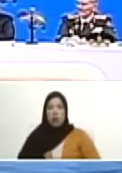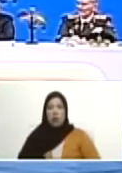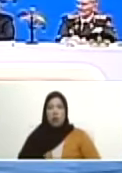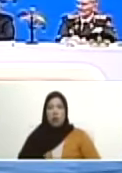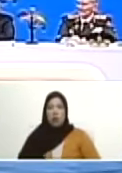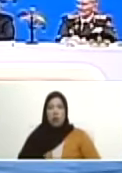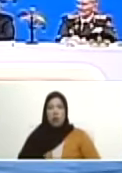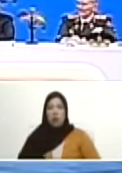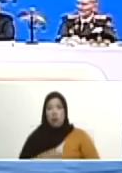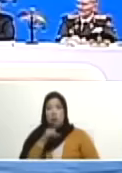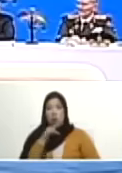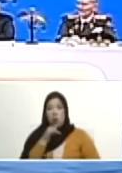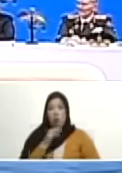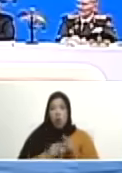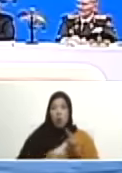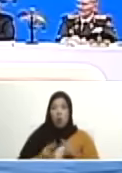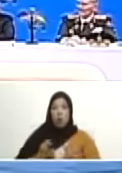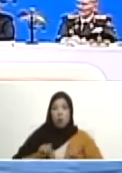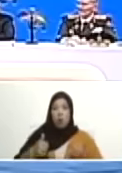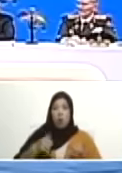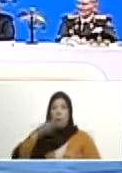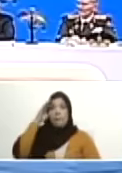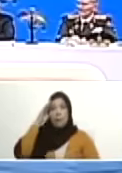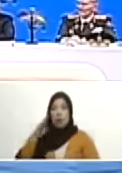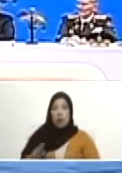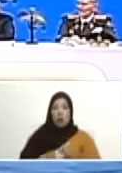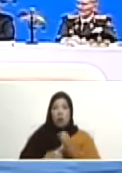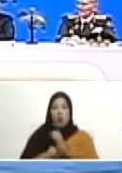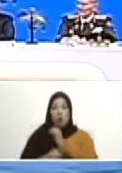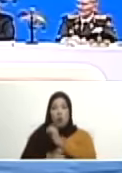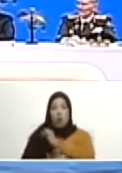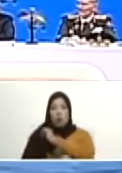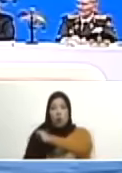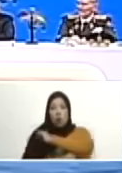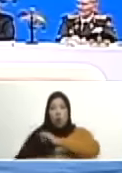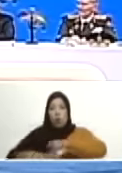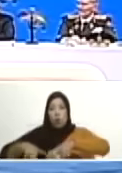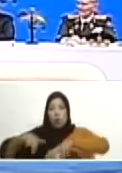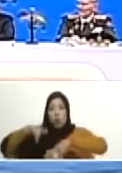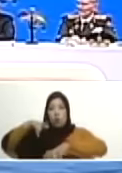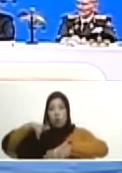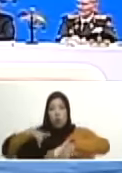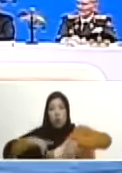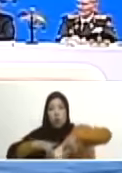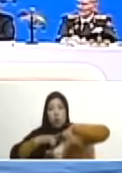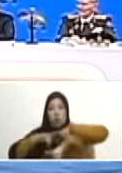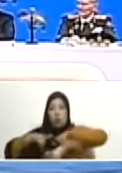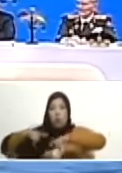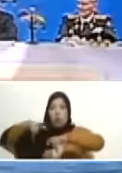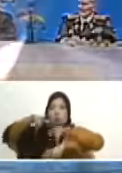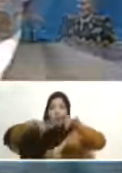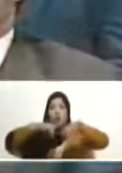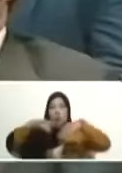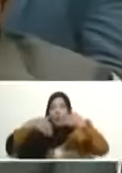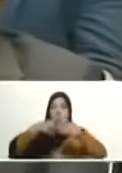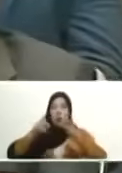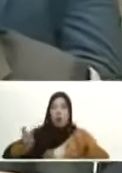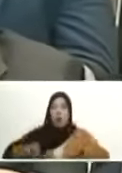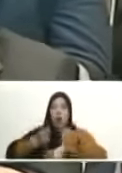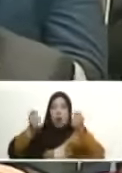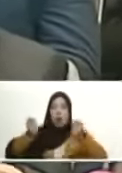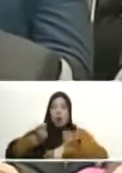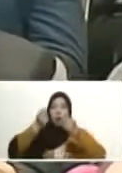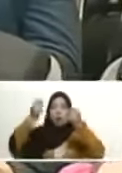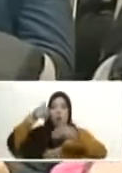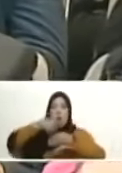Guyana anuncia que va a construir una base militar para lanzamiento de cohetes al espacio. En plena campaña electoral,